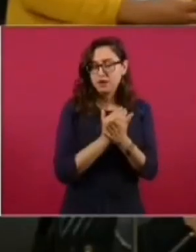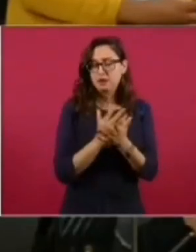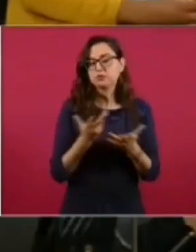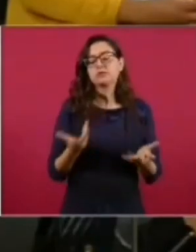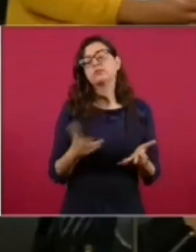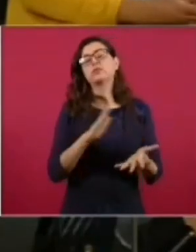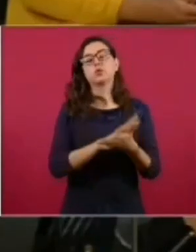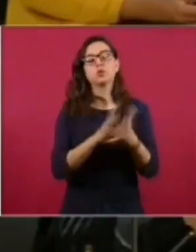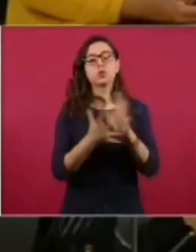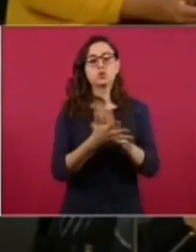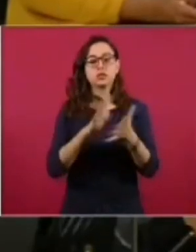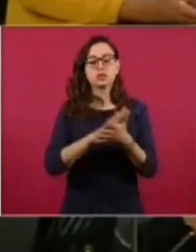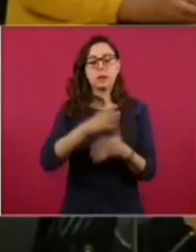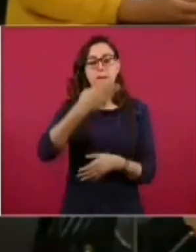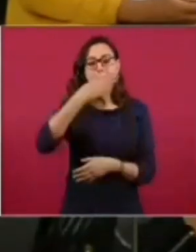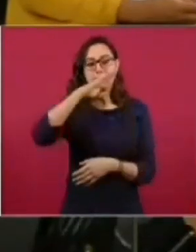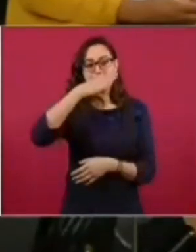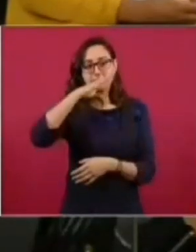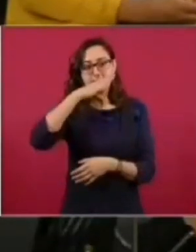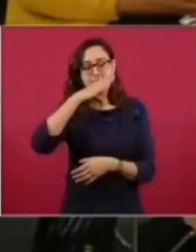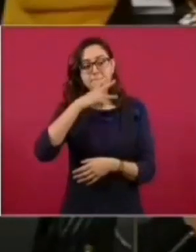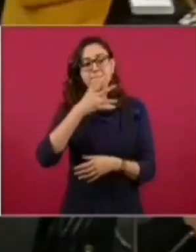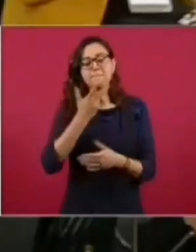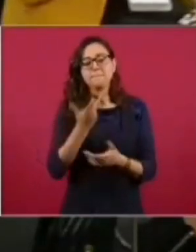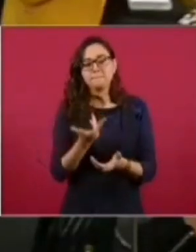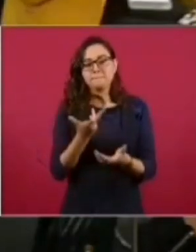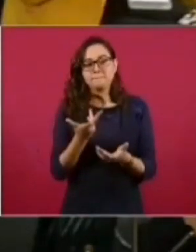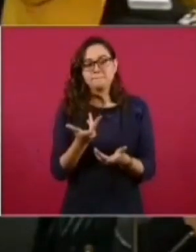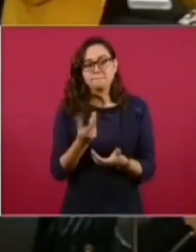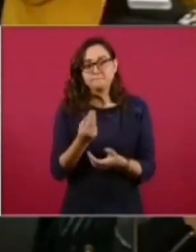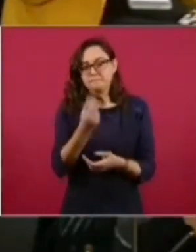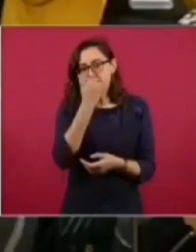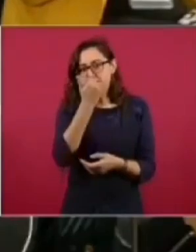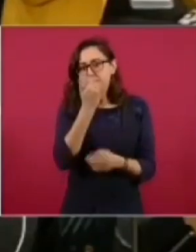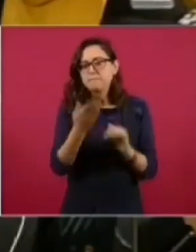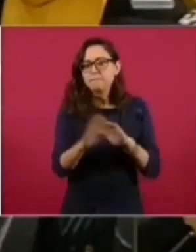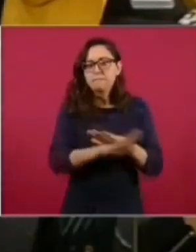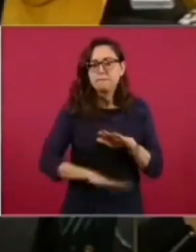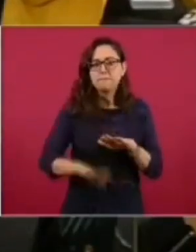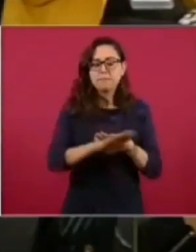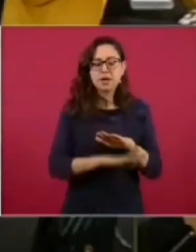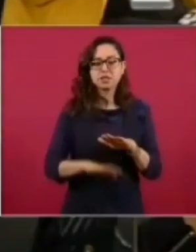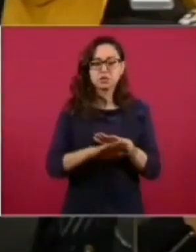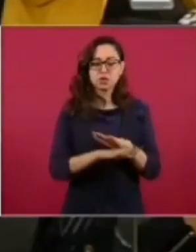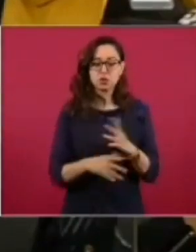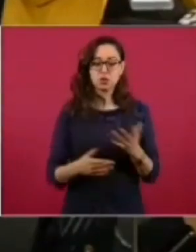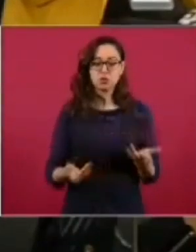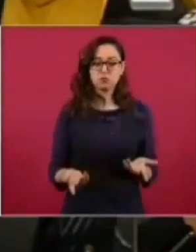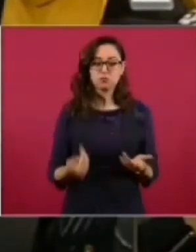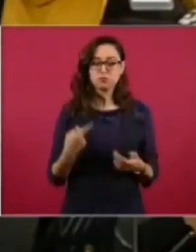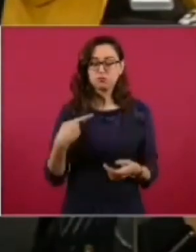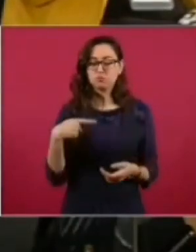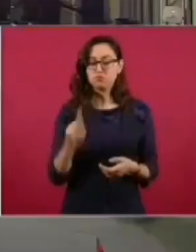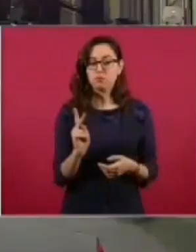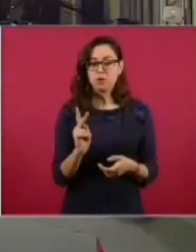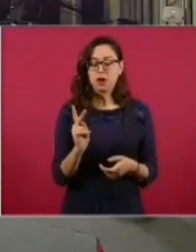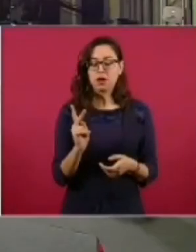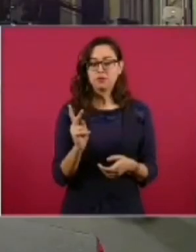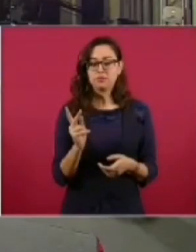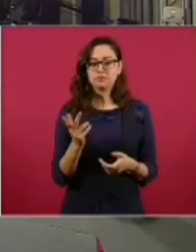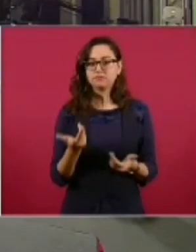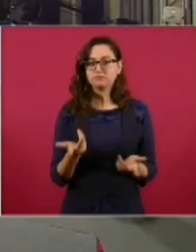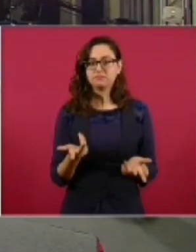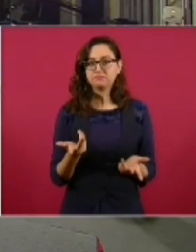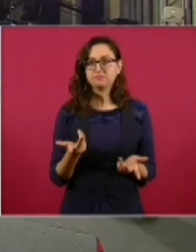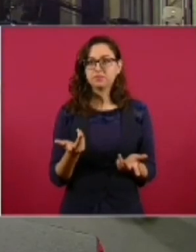tortilla de maíz está contemplada dentro de lo que es la canasta básica, solamente se da, digamos, en la venta